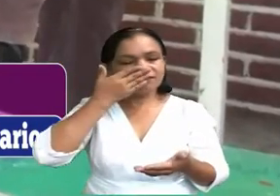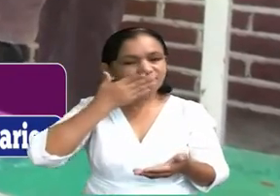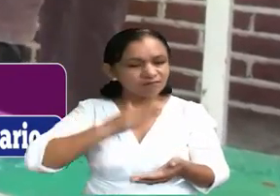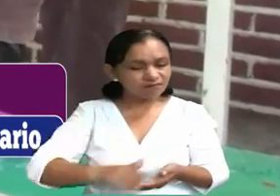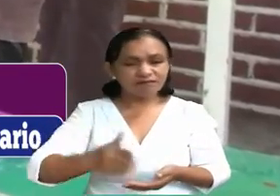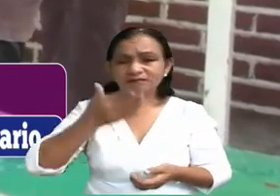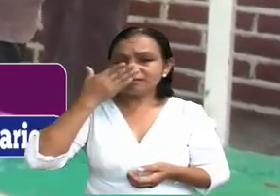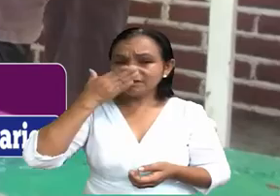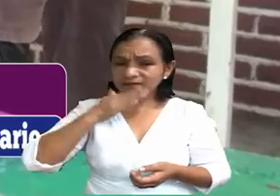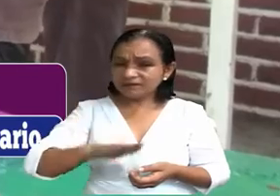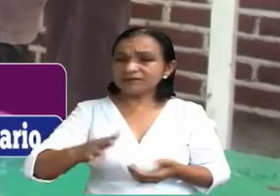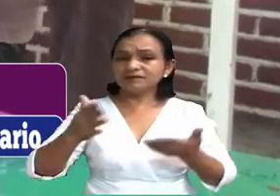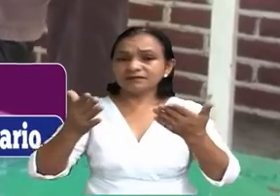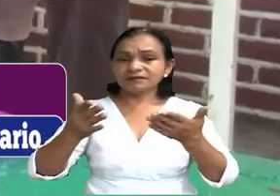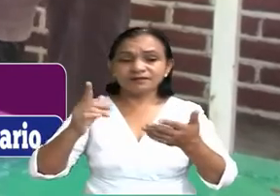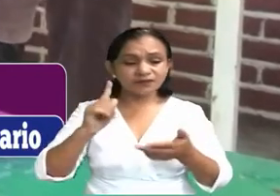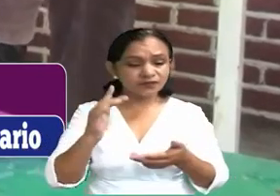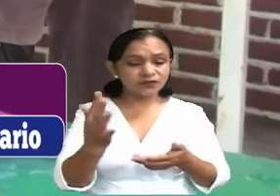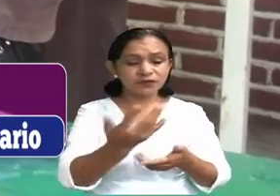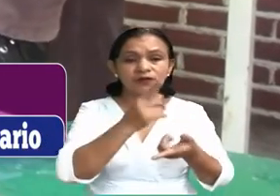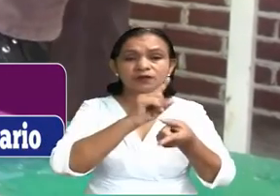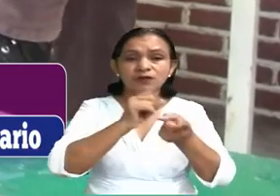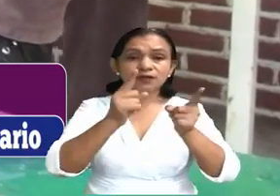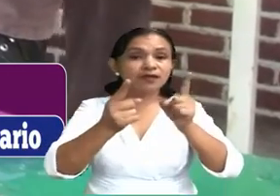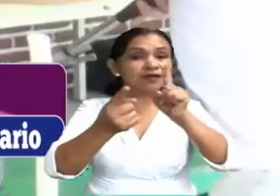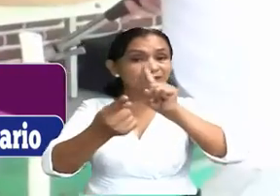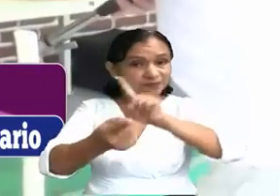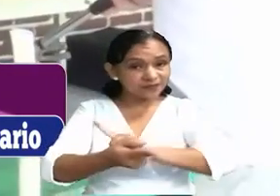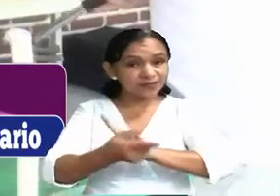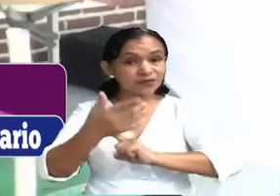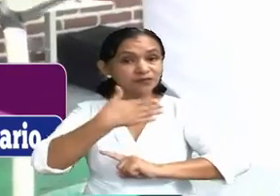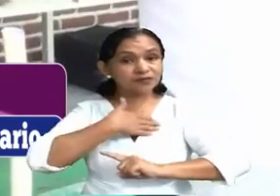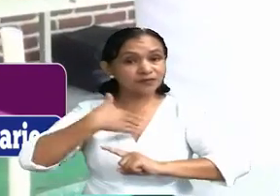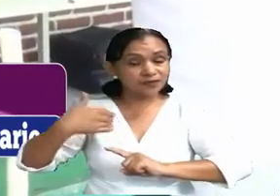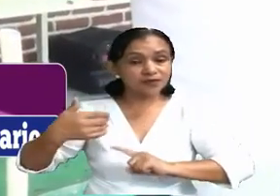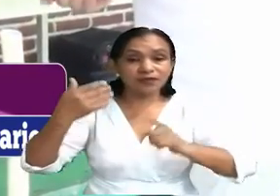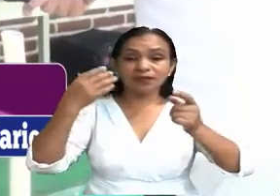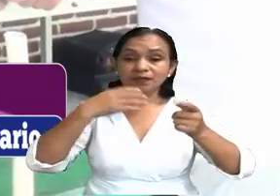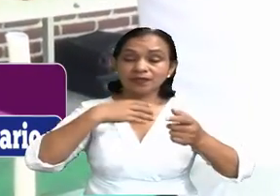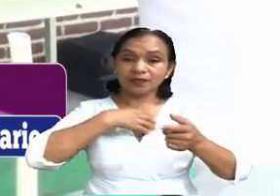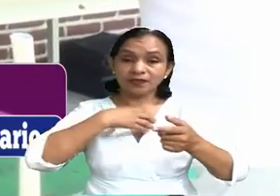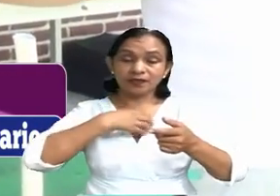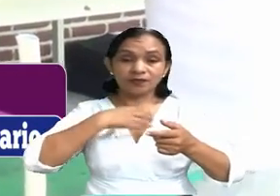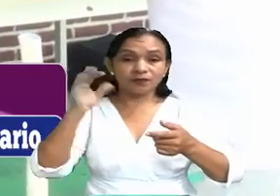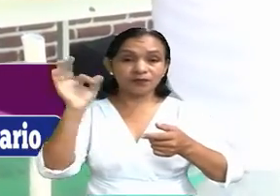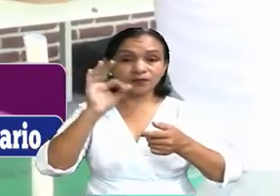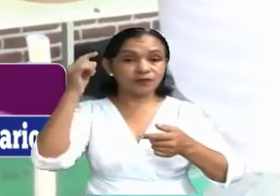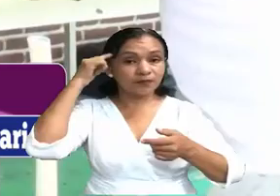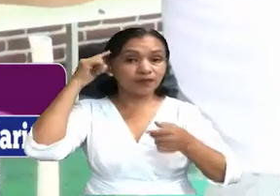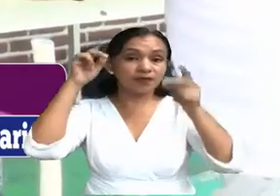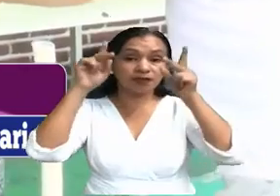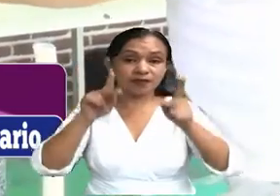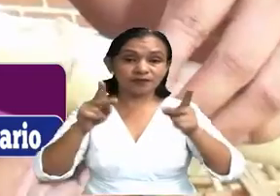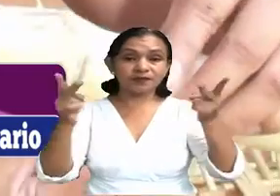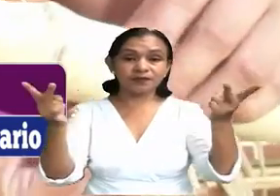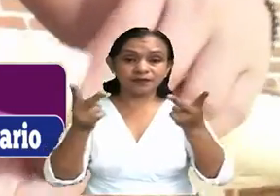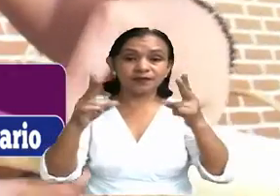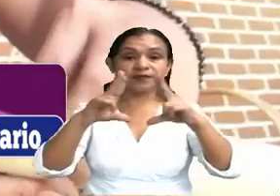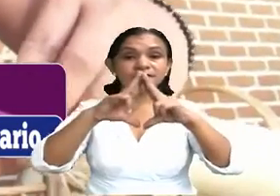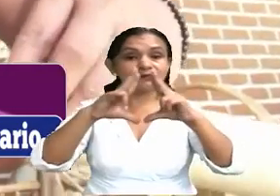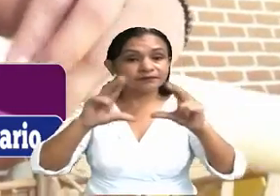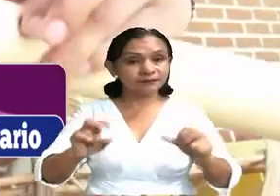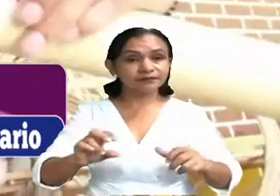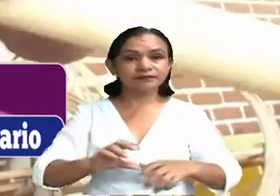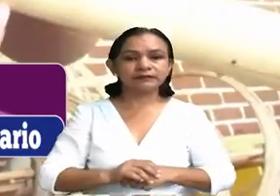todas estas cosas tienen que irse modificando en nuestra cultura como nicaragüense. Y es también parte de